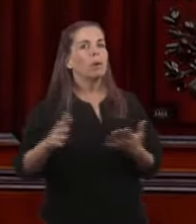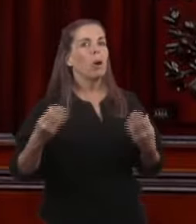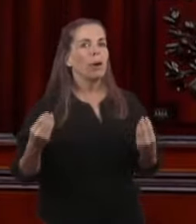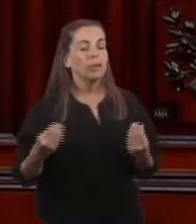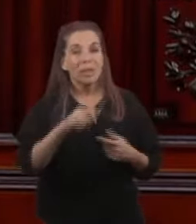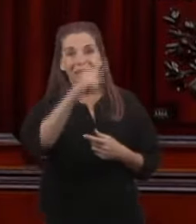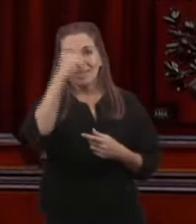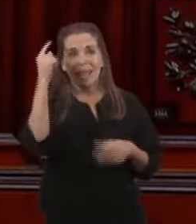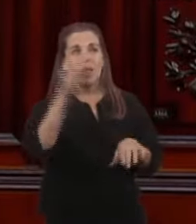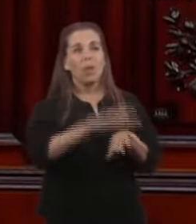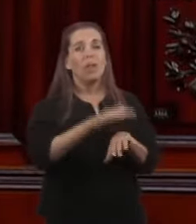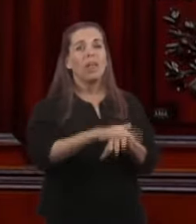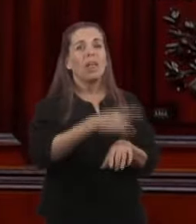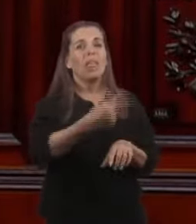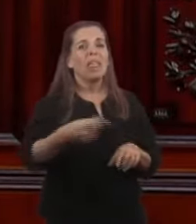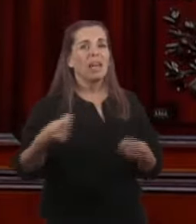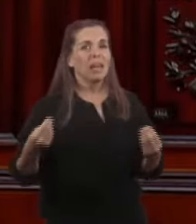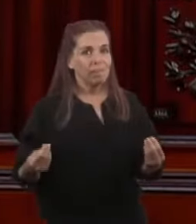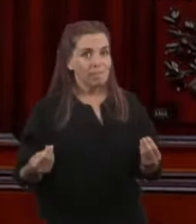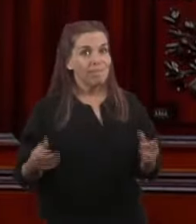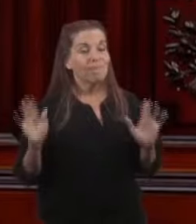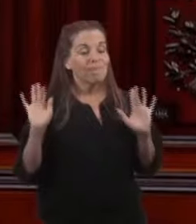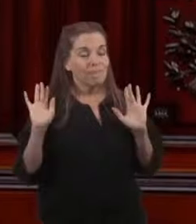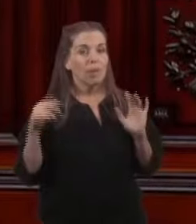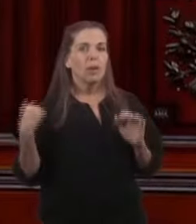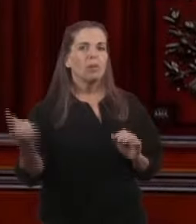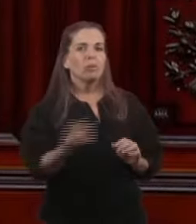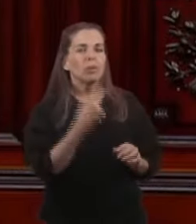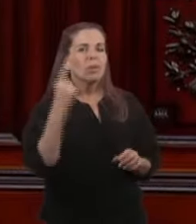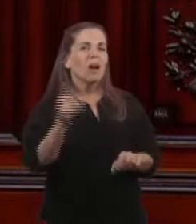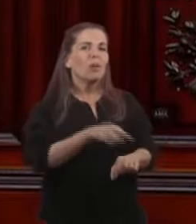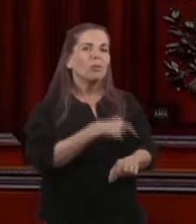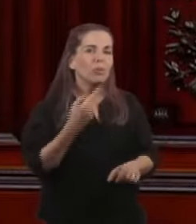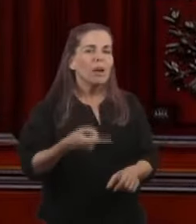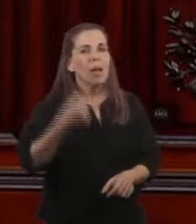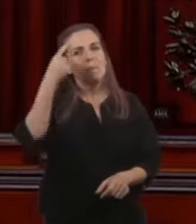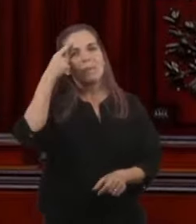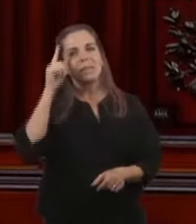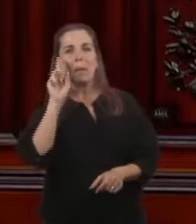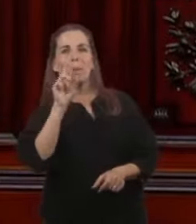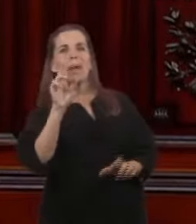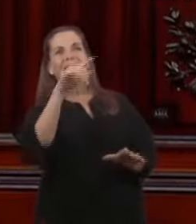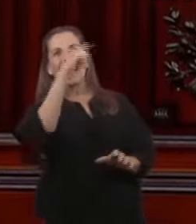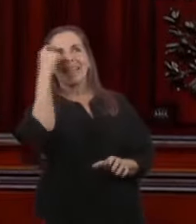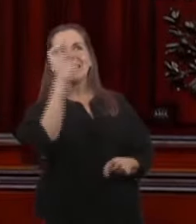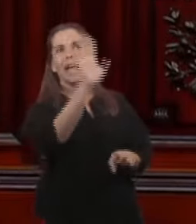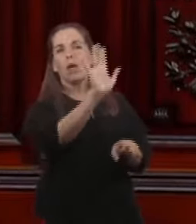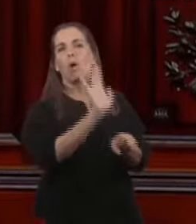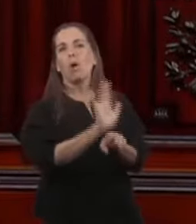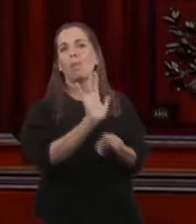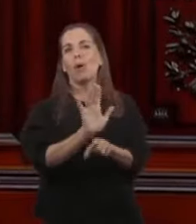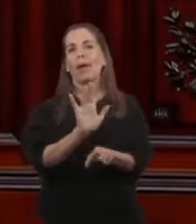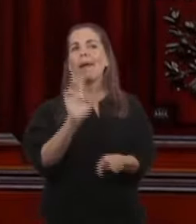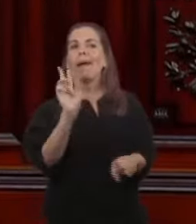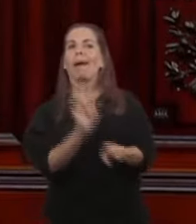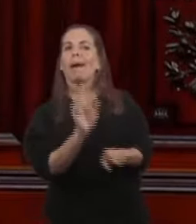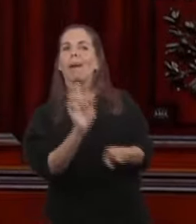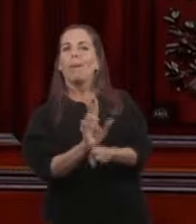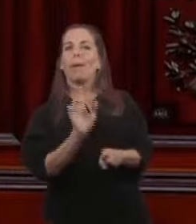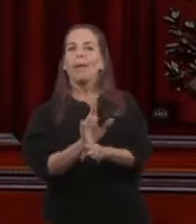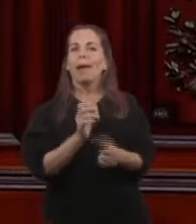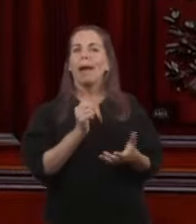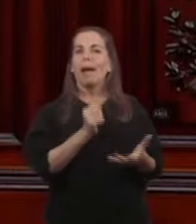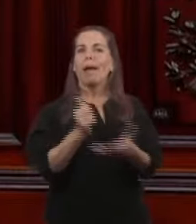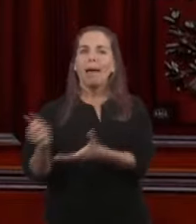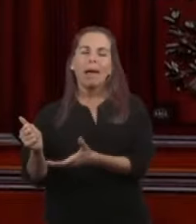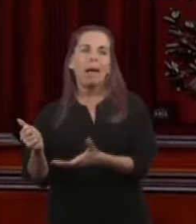estado nacional nos hemos acostumbrado a pensar al Estado nacional como una niñera que se tiene que hacer cargo de todo